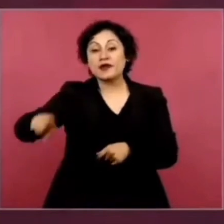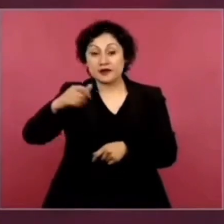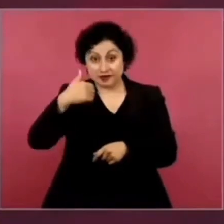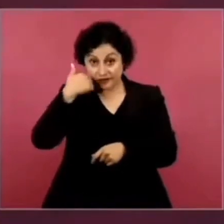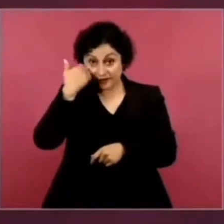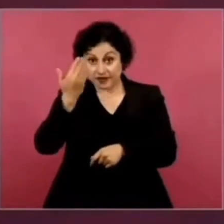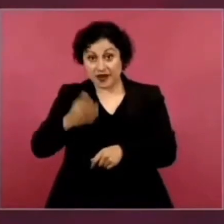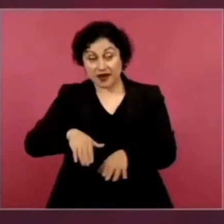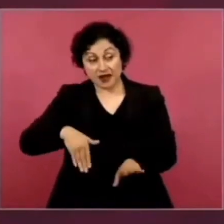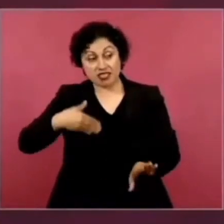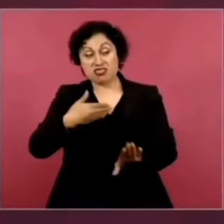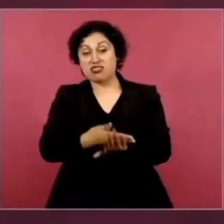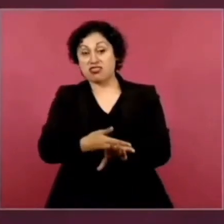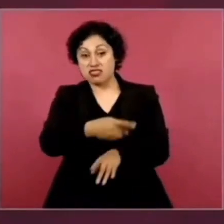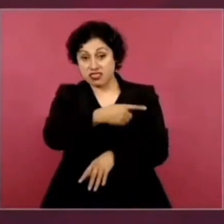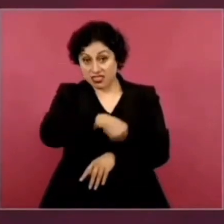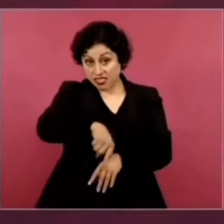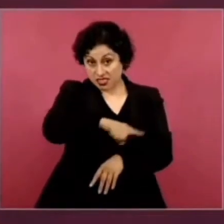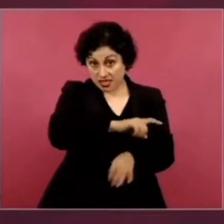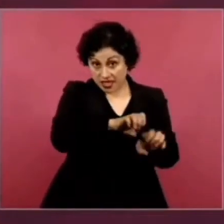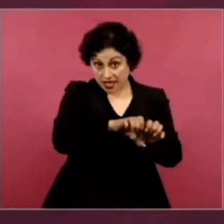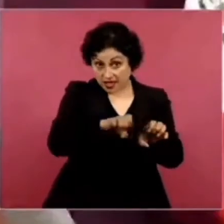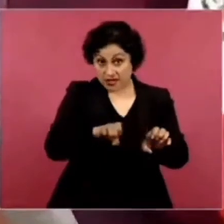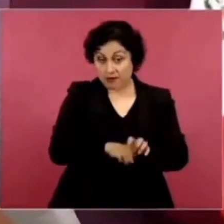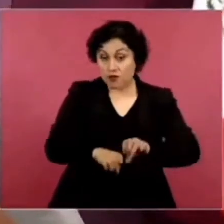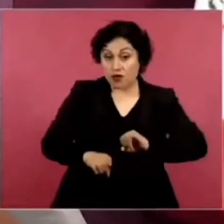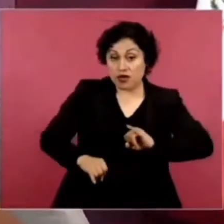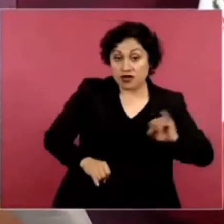son un peligro o quienes